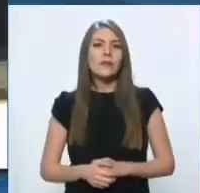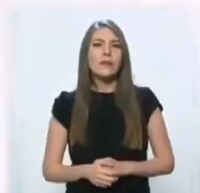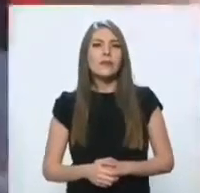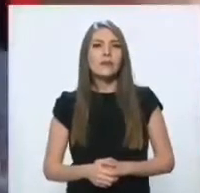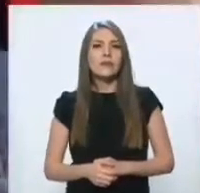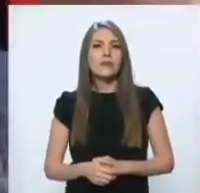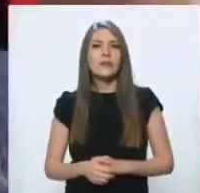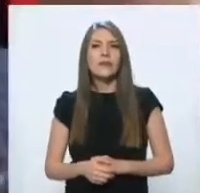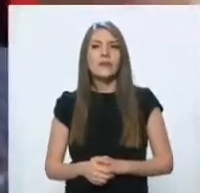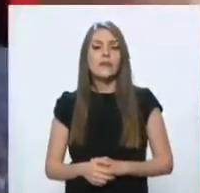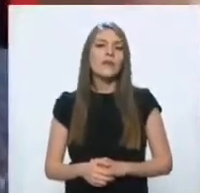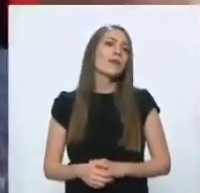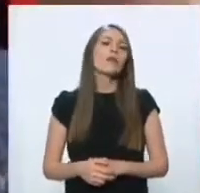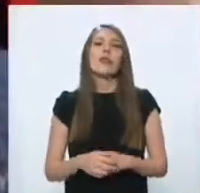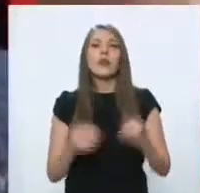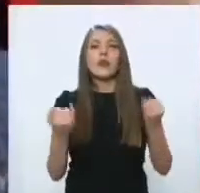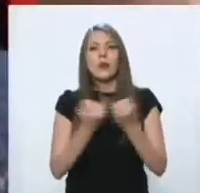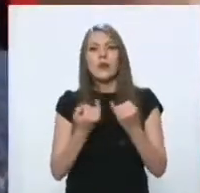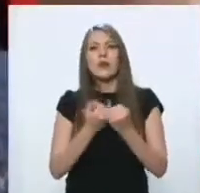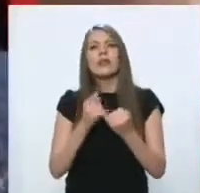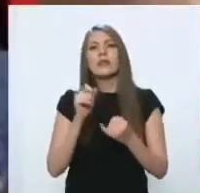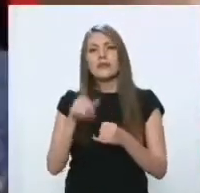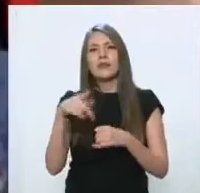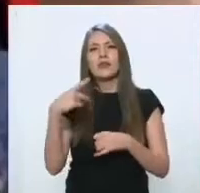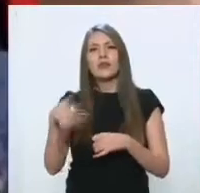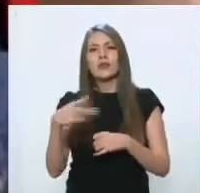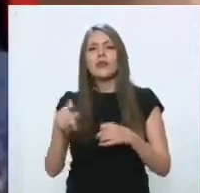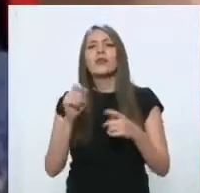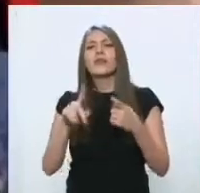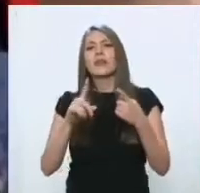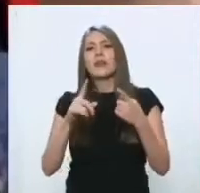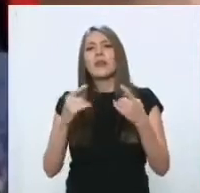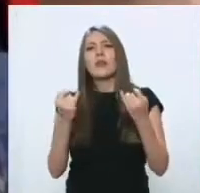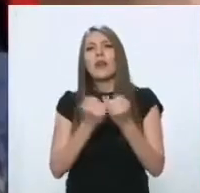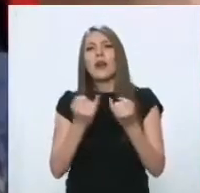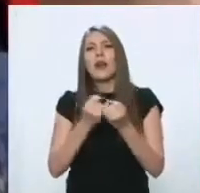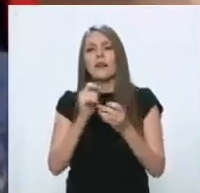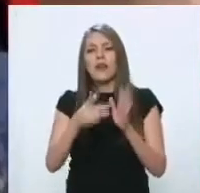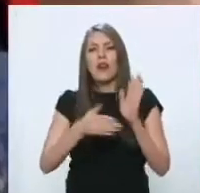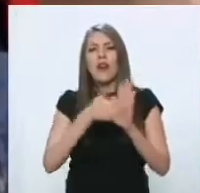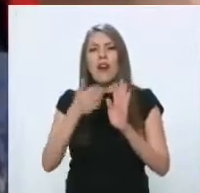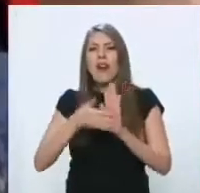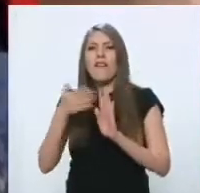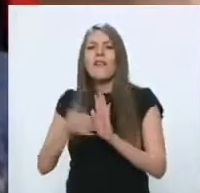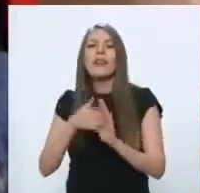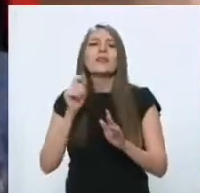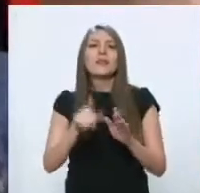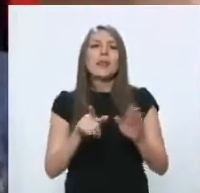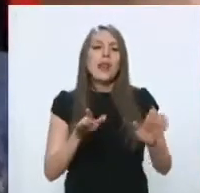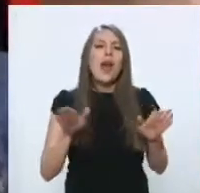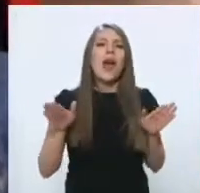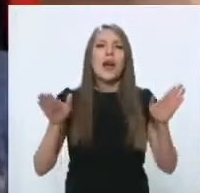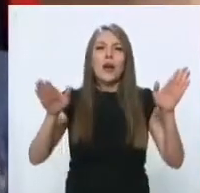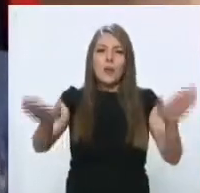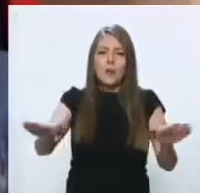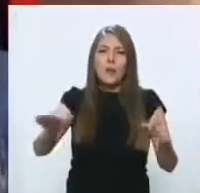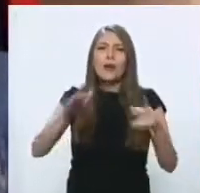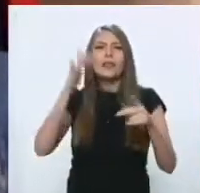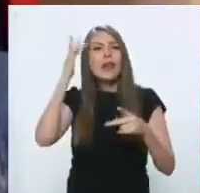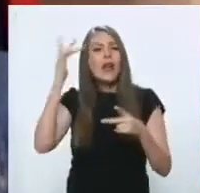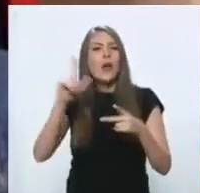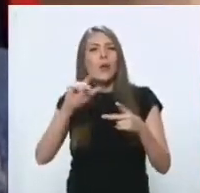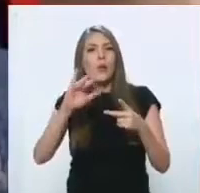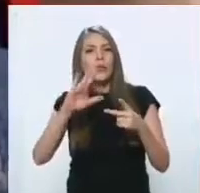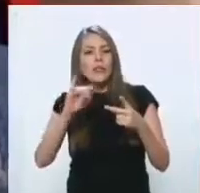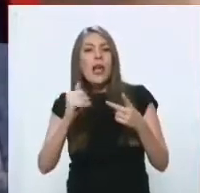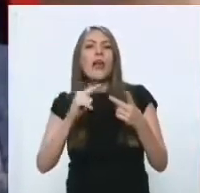del sexenio, que son, por supuesto, el aeropuerto de Santa Lucía, la refinería de Dos Bocas y el Tren